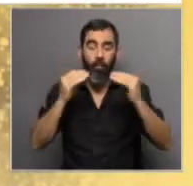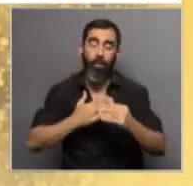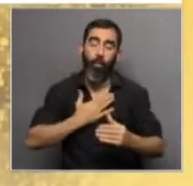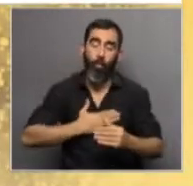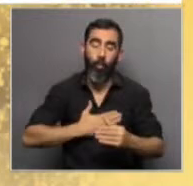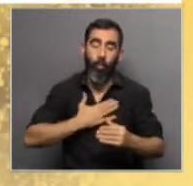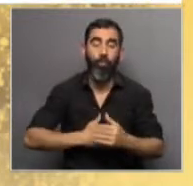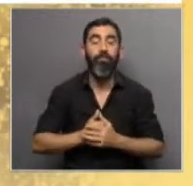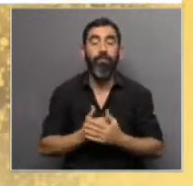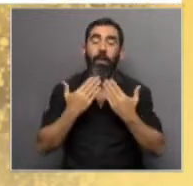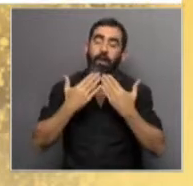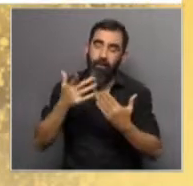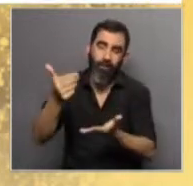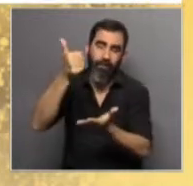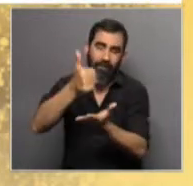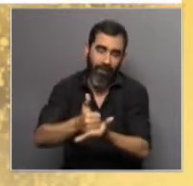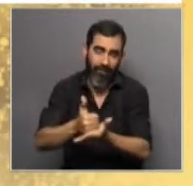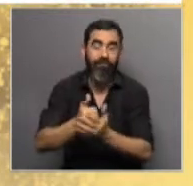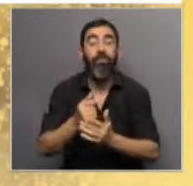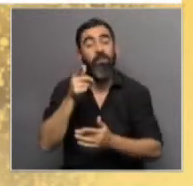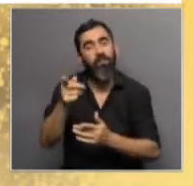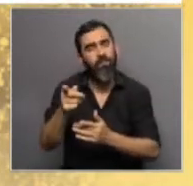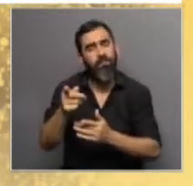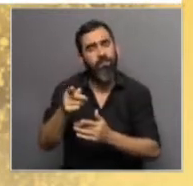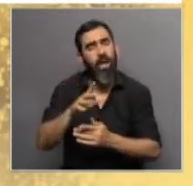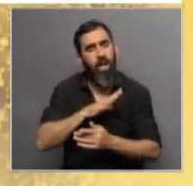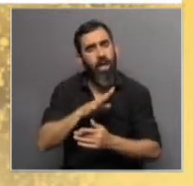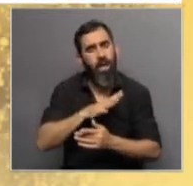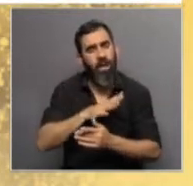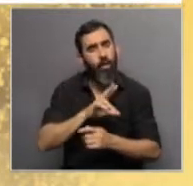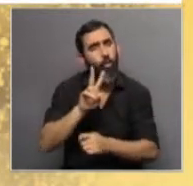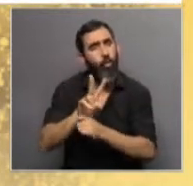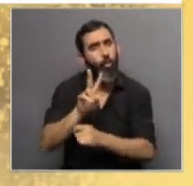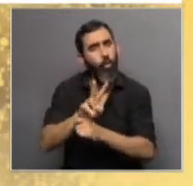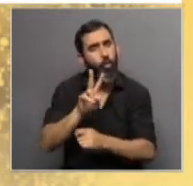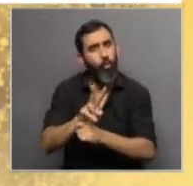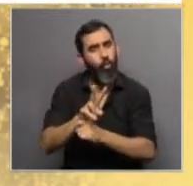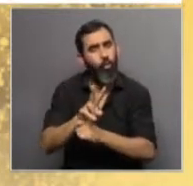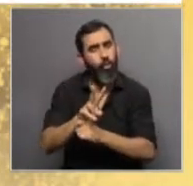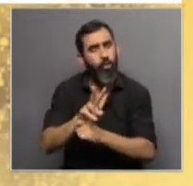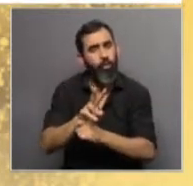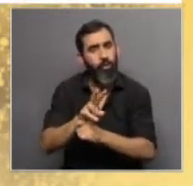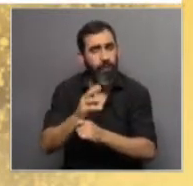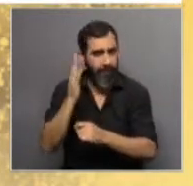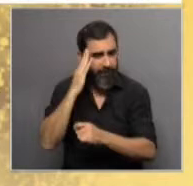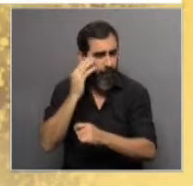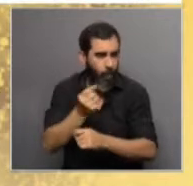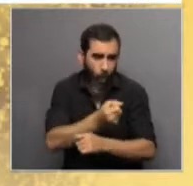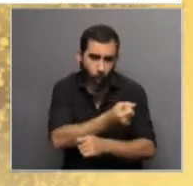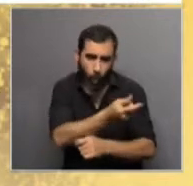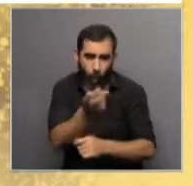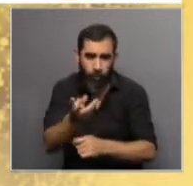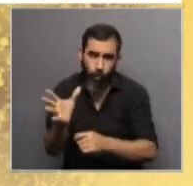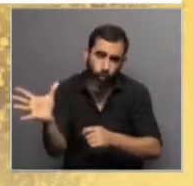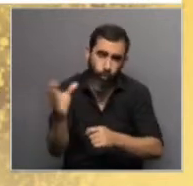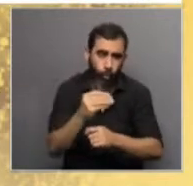gusto. Muy bien, muchas gracias por acompañarnos. Barrios, ustedes tienen la vigilancia y el control cuantitativo de